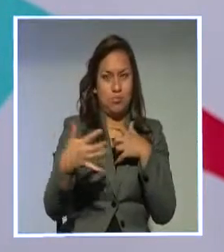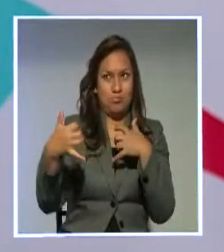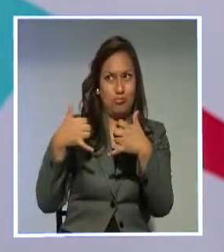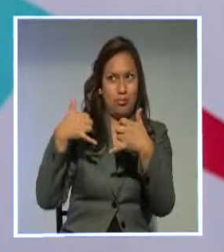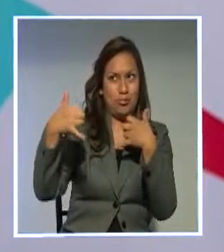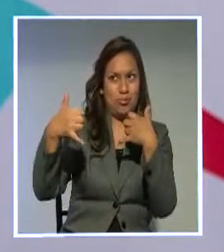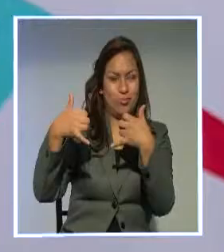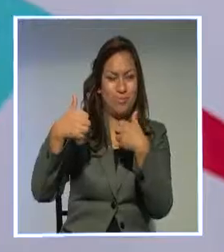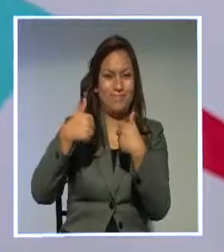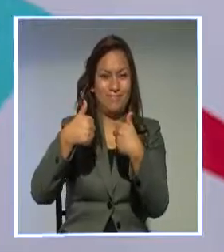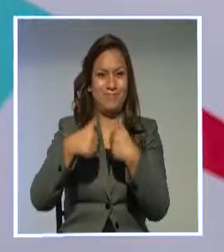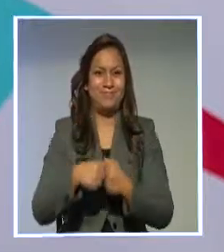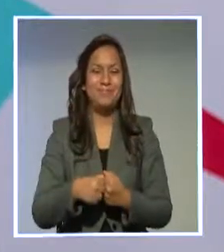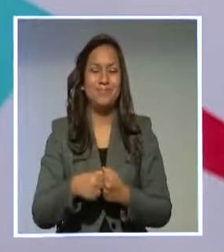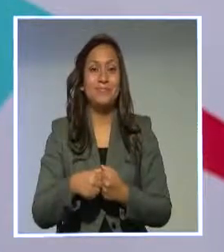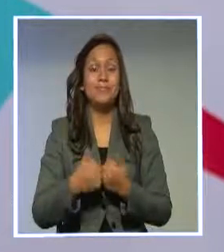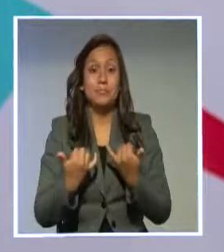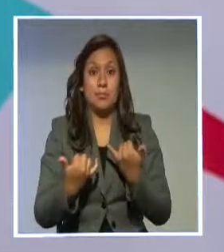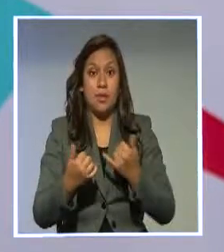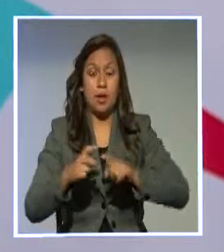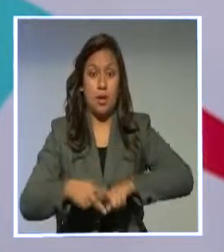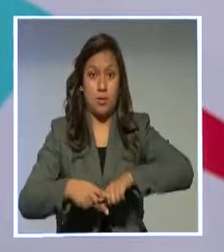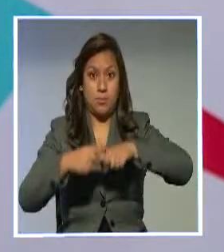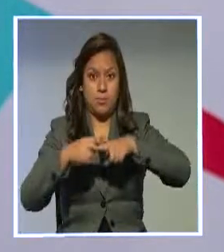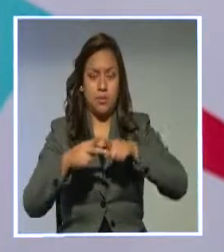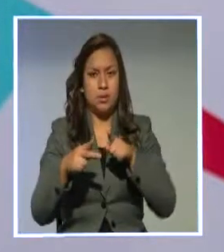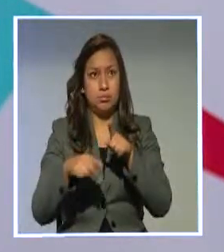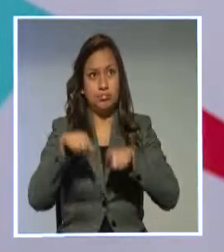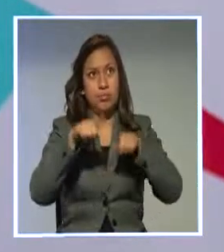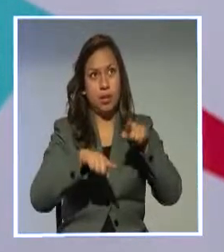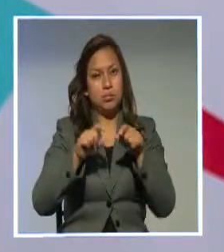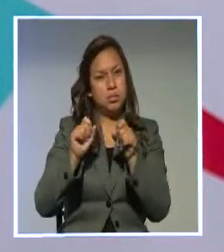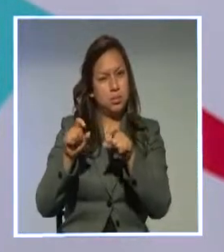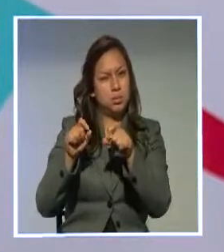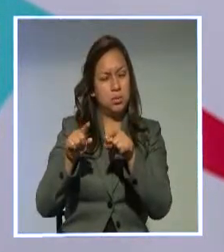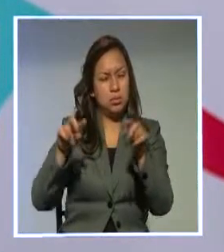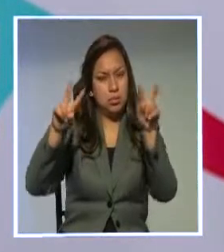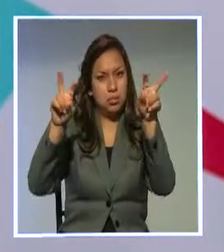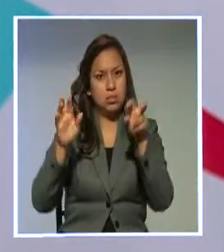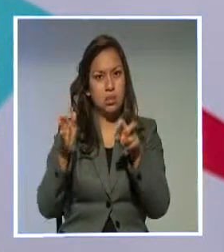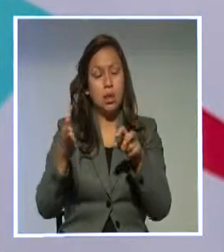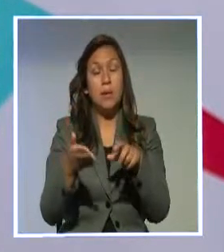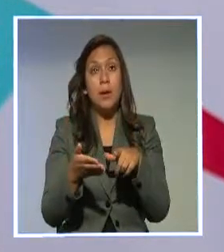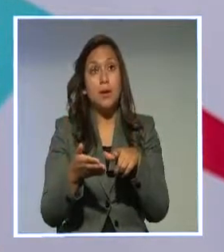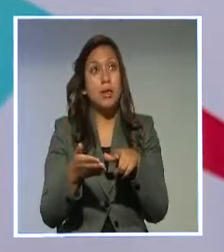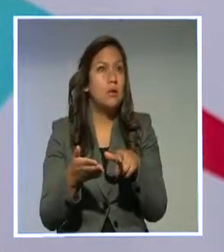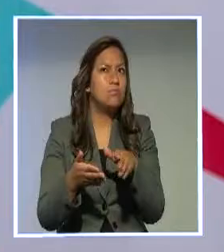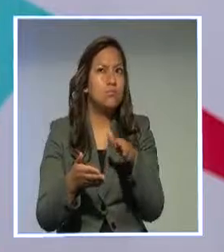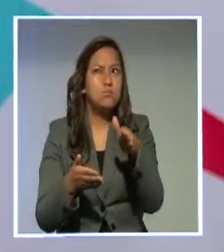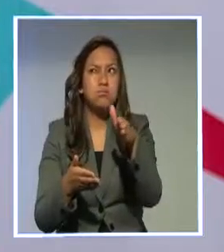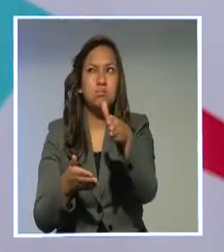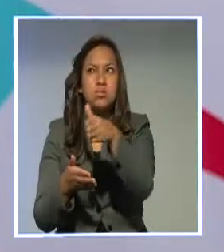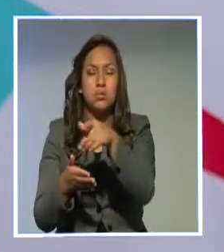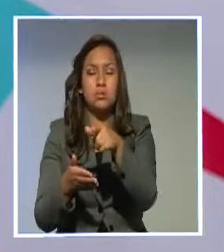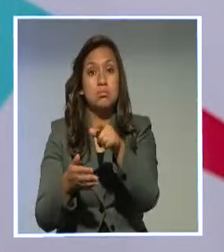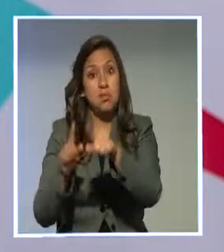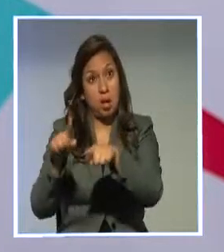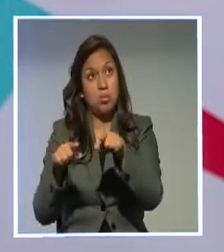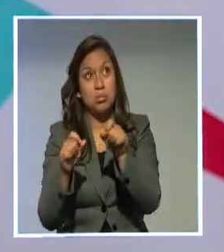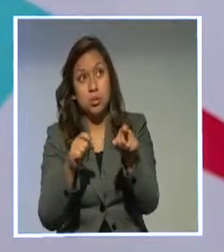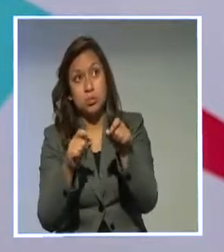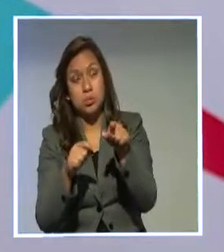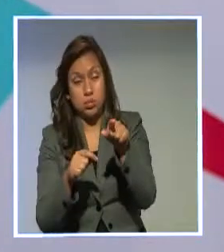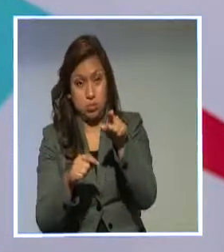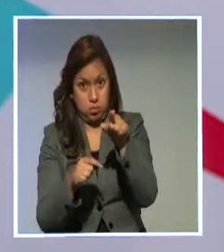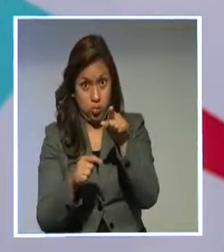le va a tocar también hablar, y se lo van a consultar en este recorrido que haga usted por el país, es este proyecto de ley que ha llegado a la